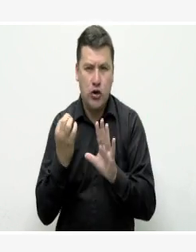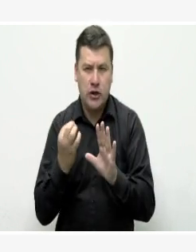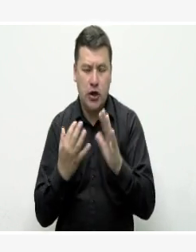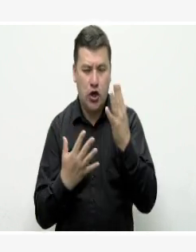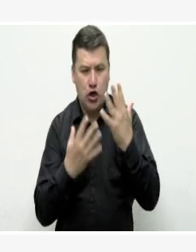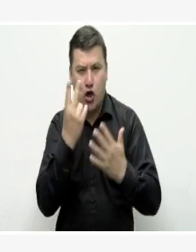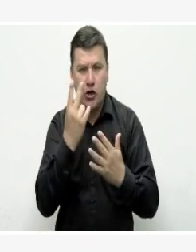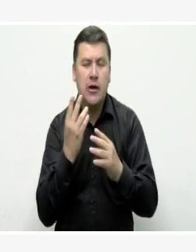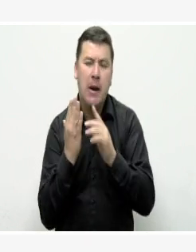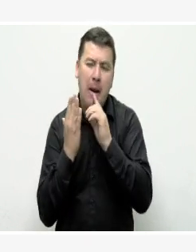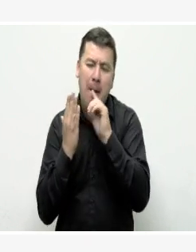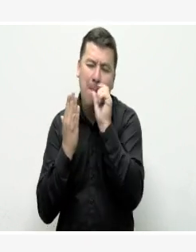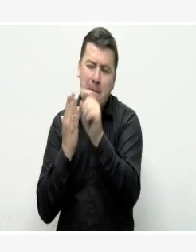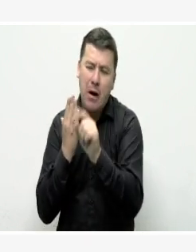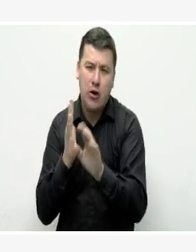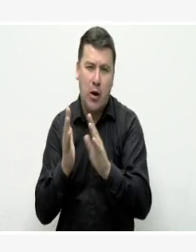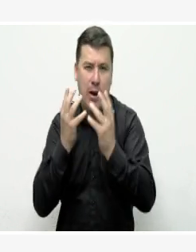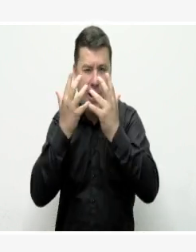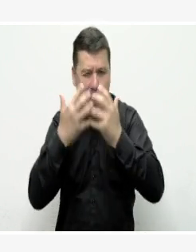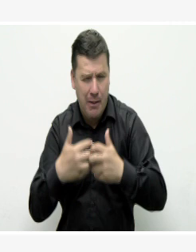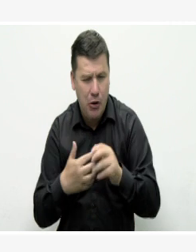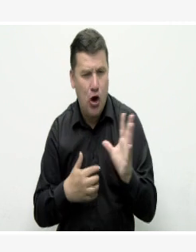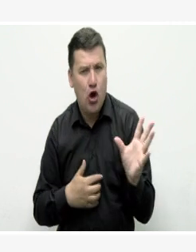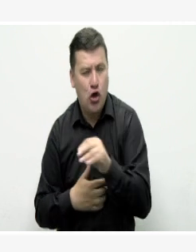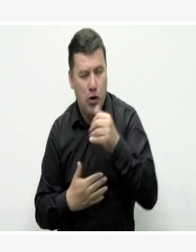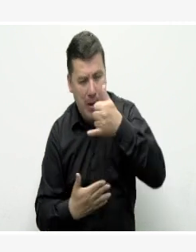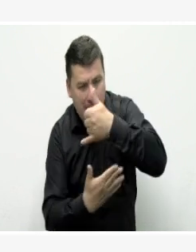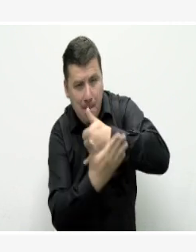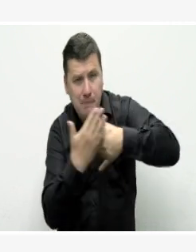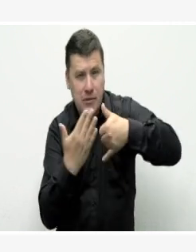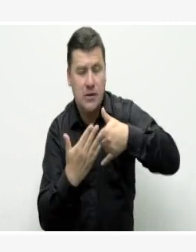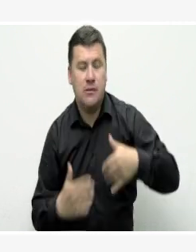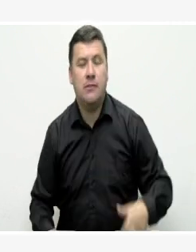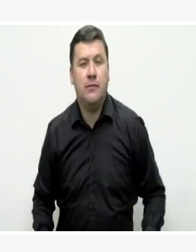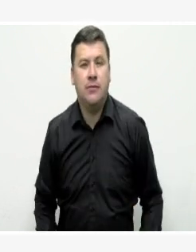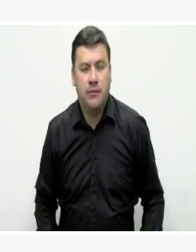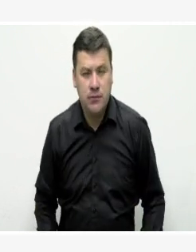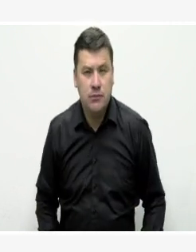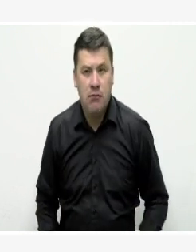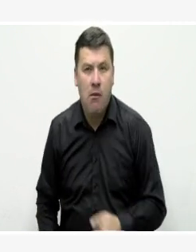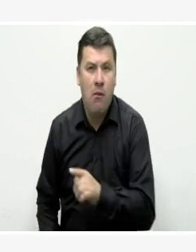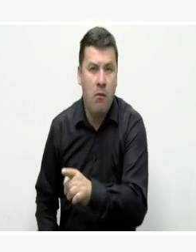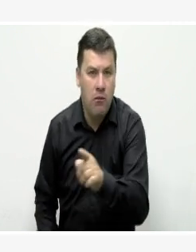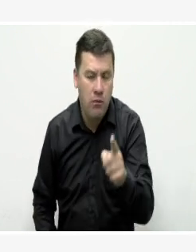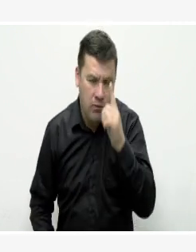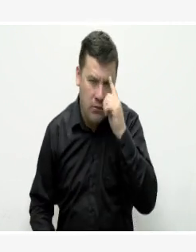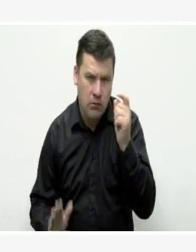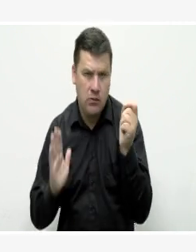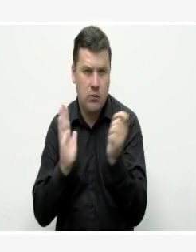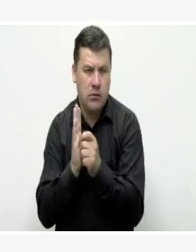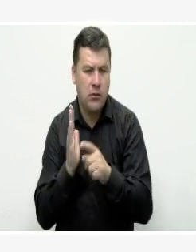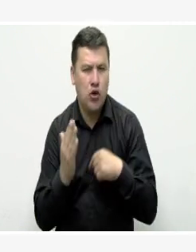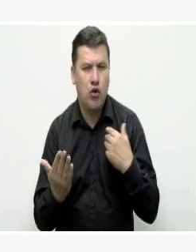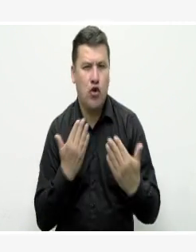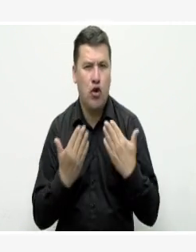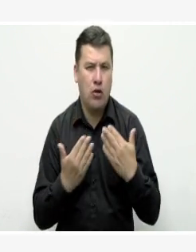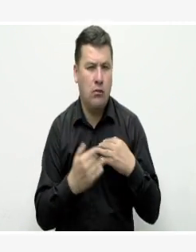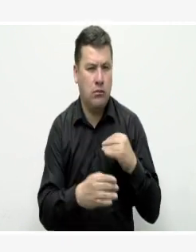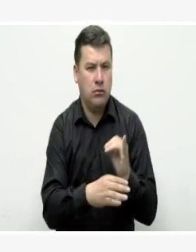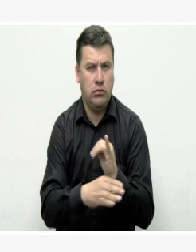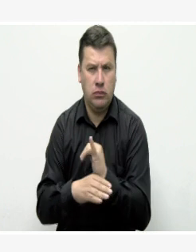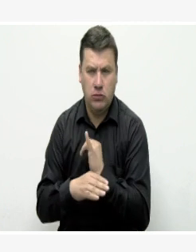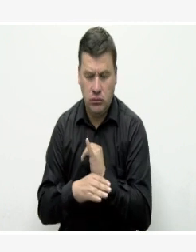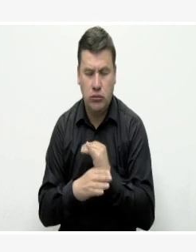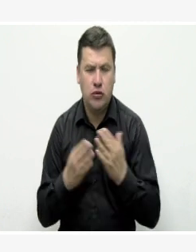1.812 encuestas a empresarios de todo el país. Y ellos marcaron la confianza de las instituciones